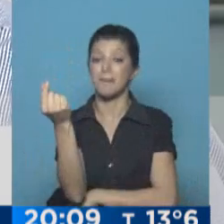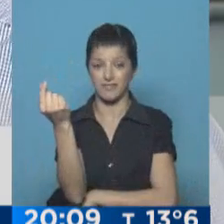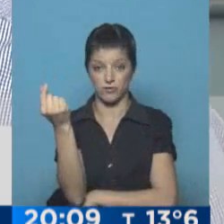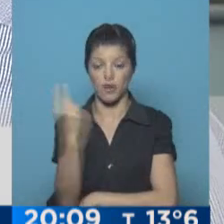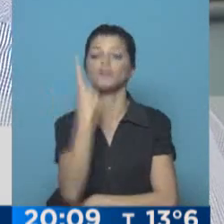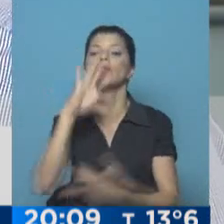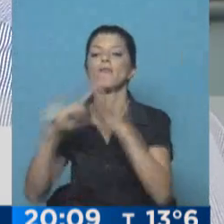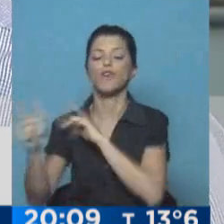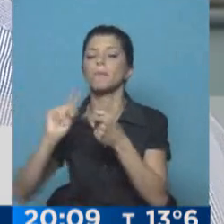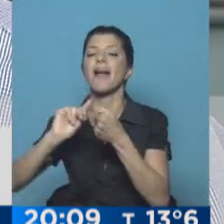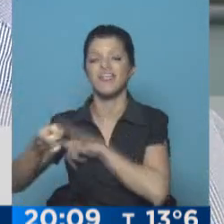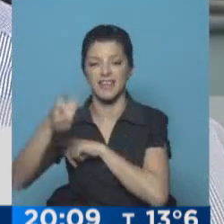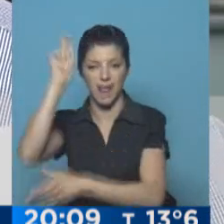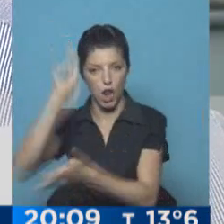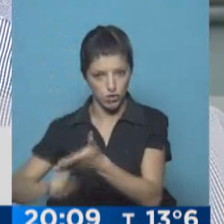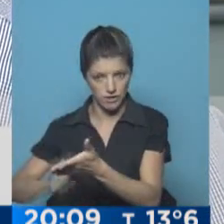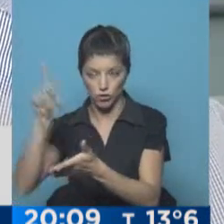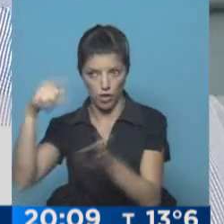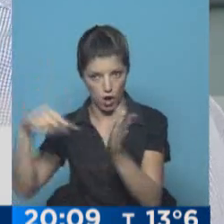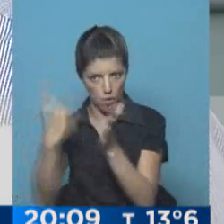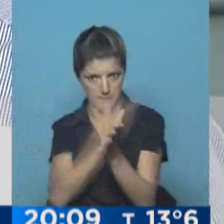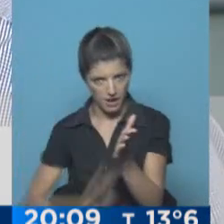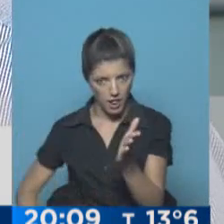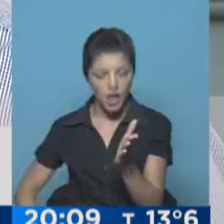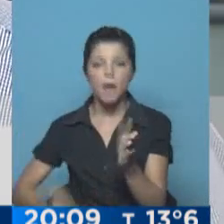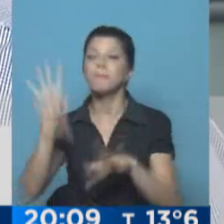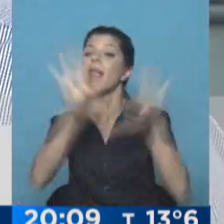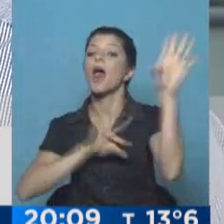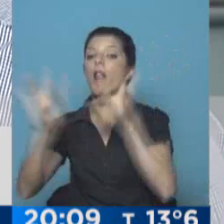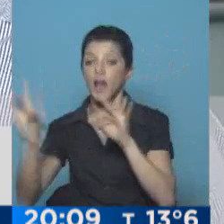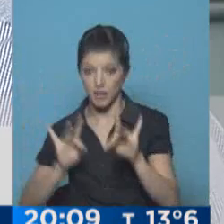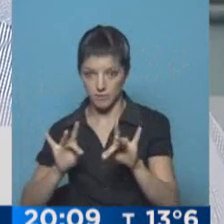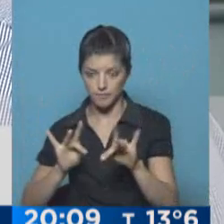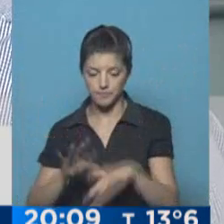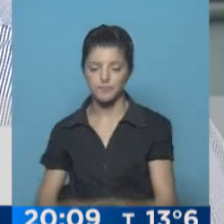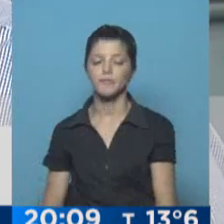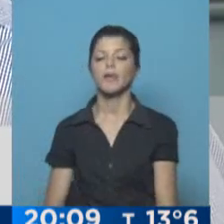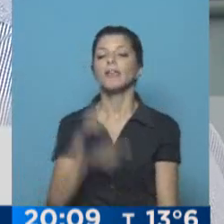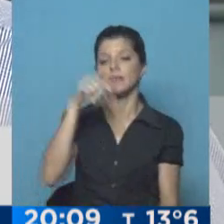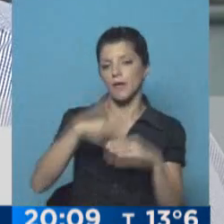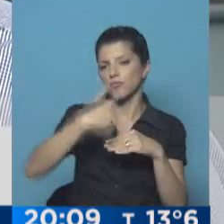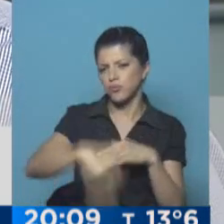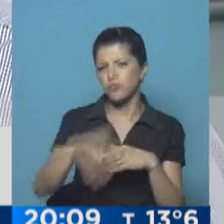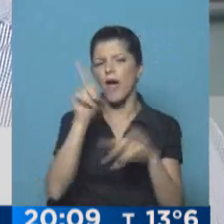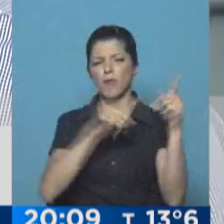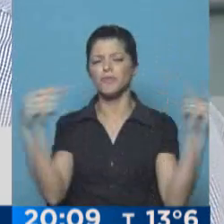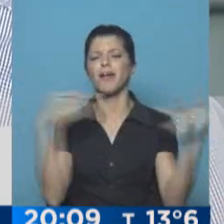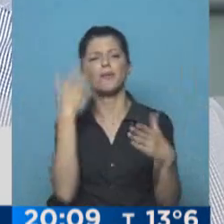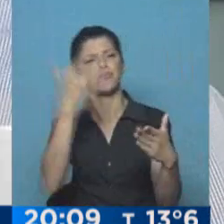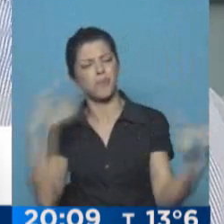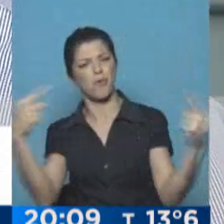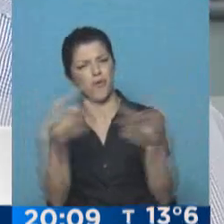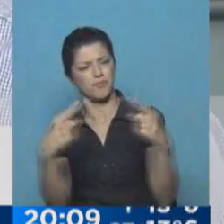modalidad discrecional que tiene el gobierno de la ciudad para seleccionar proveedores. Y a partir de allí hubo muchas contradicciones y aparecieron